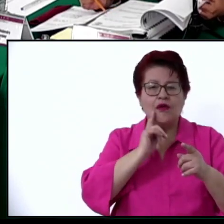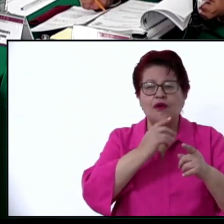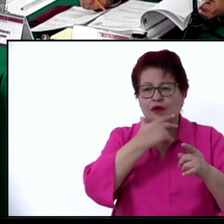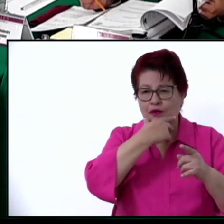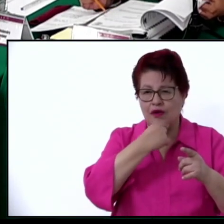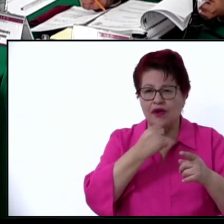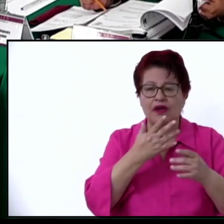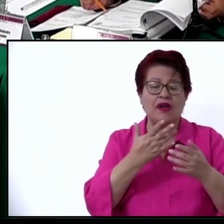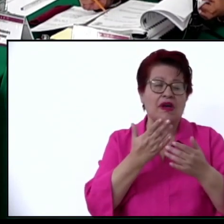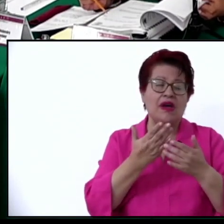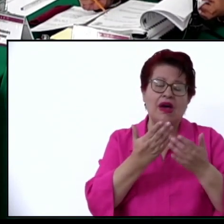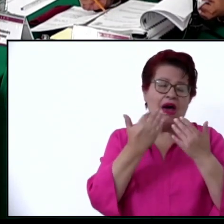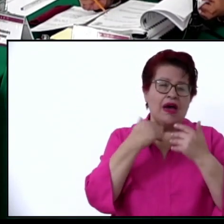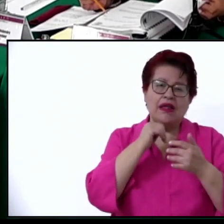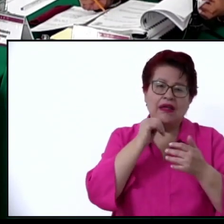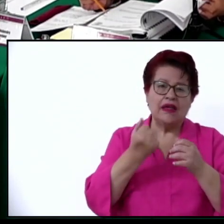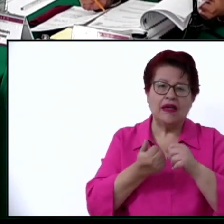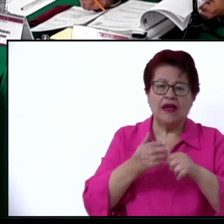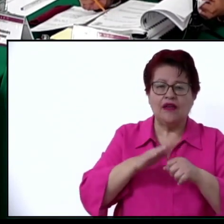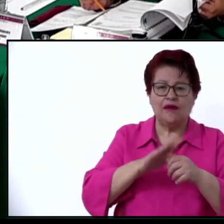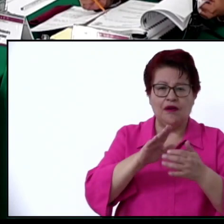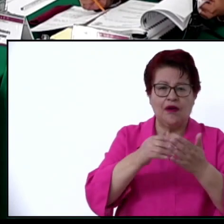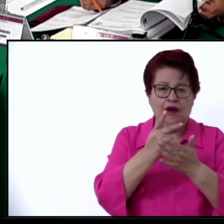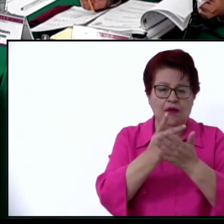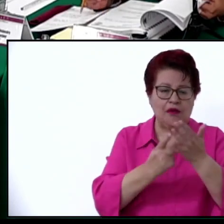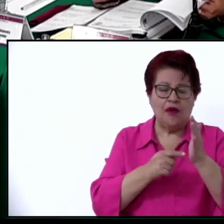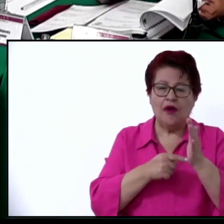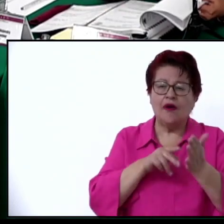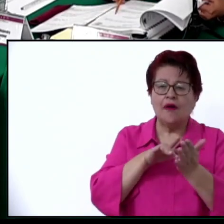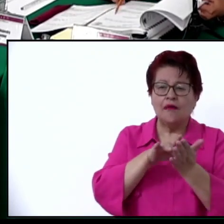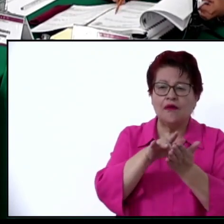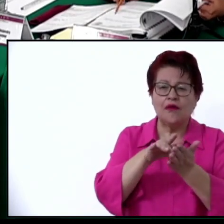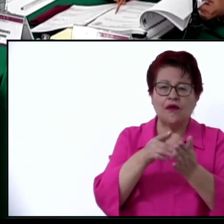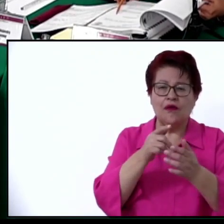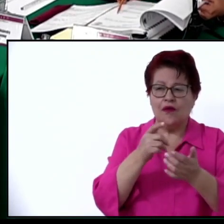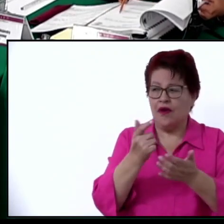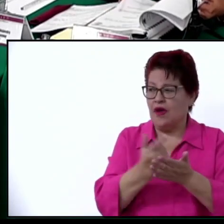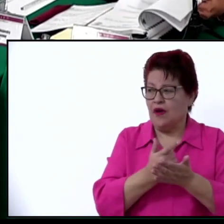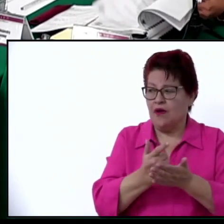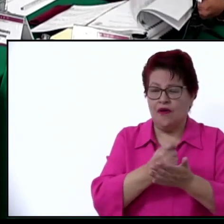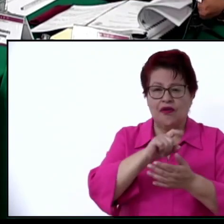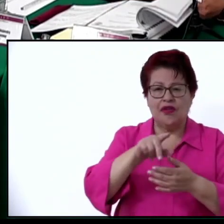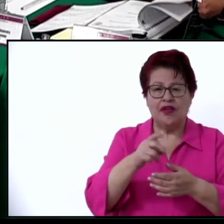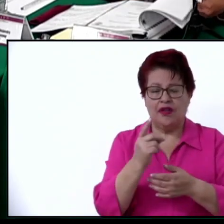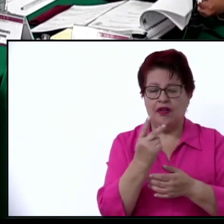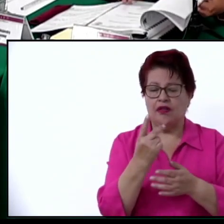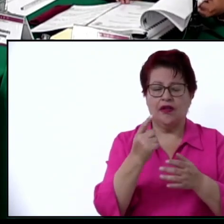otras administraciones, este programa da un apoyo económico de